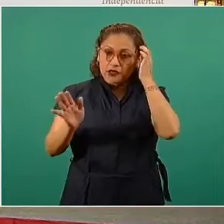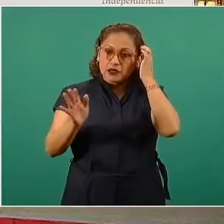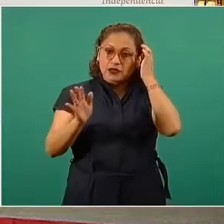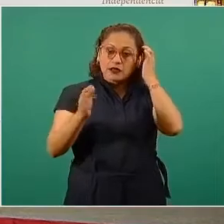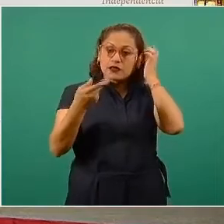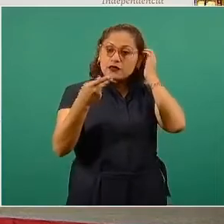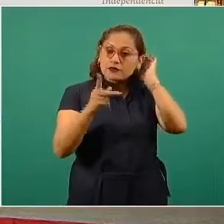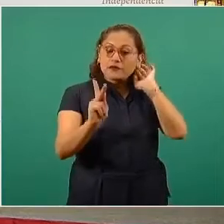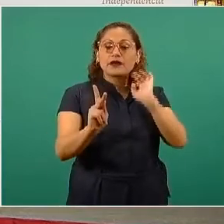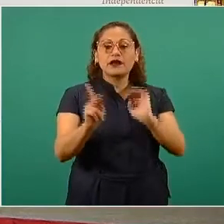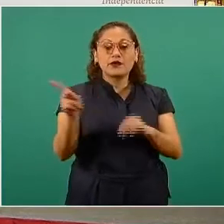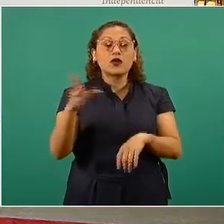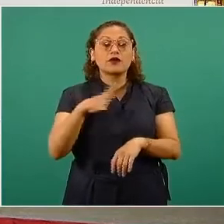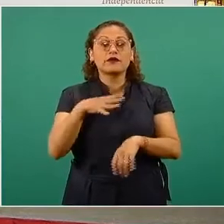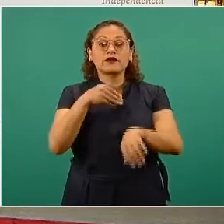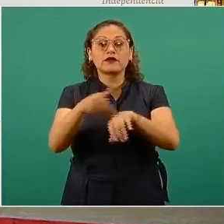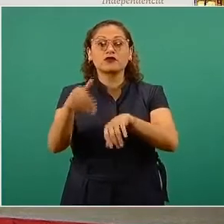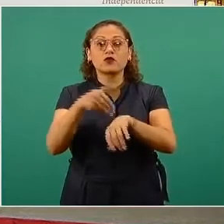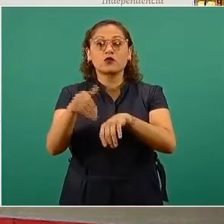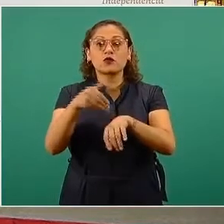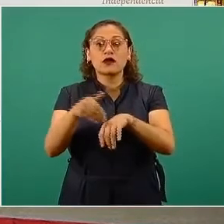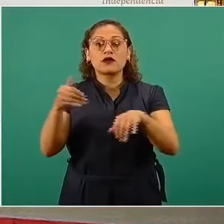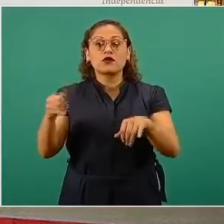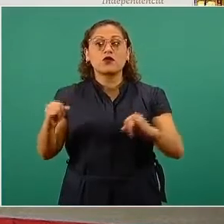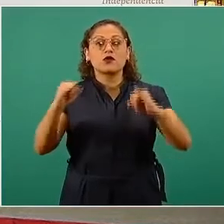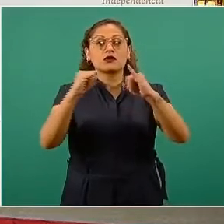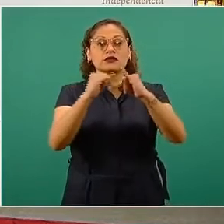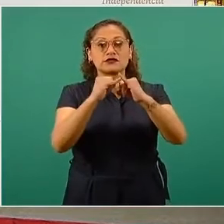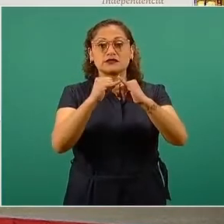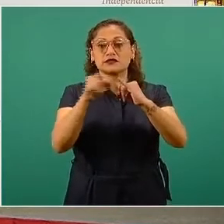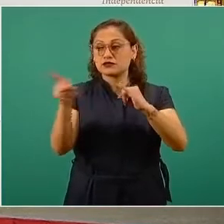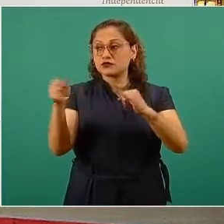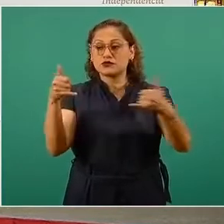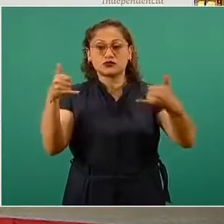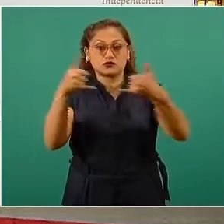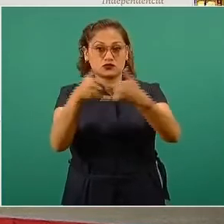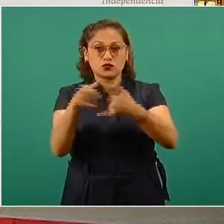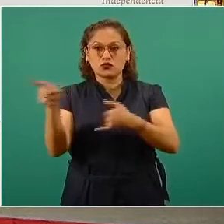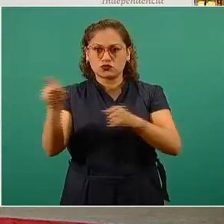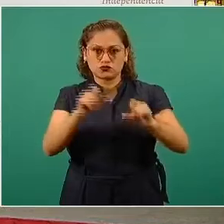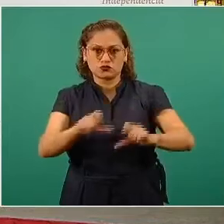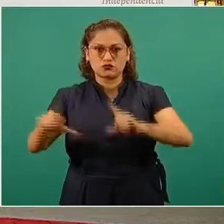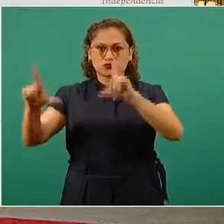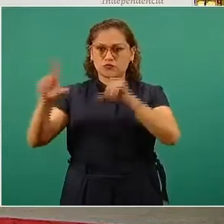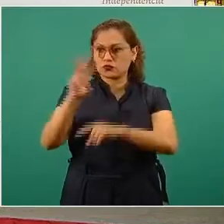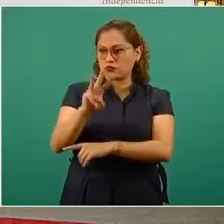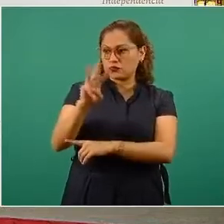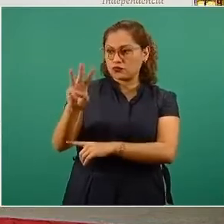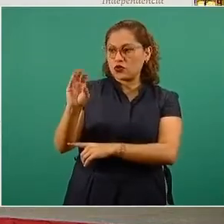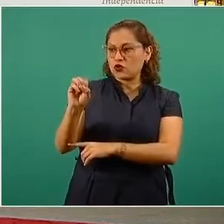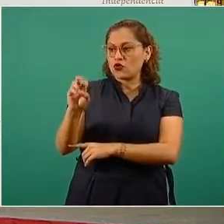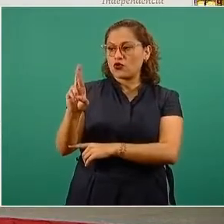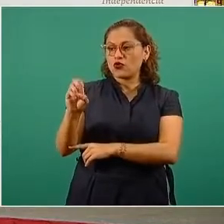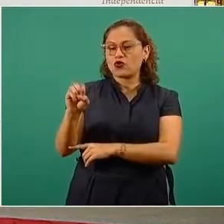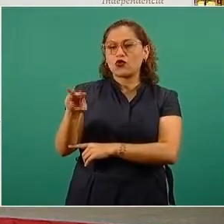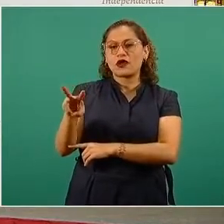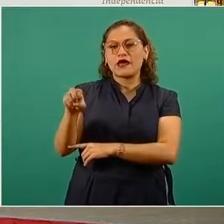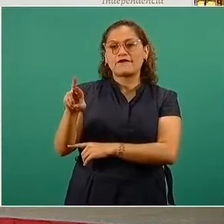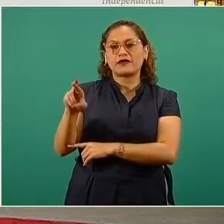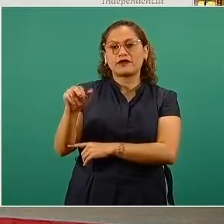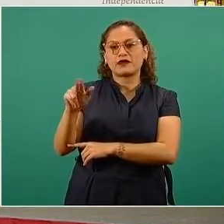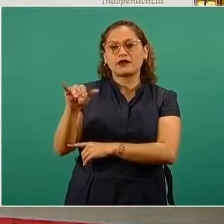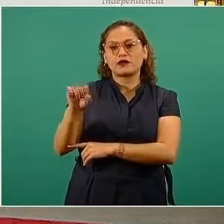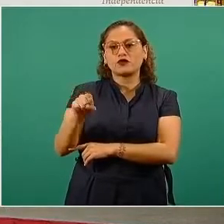atención de las instituciones. En el portal coronavirus están todos ellos, pero para